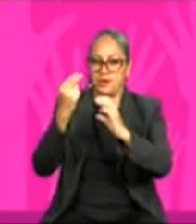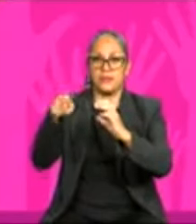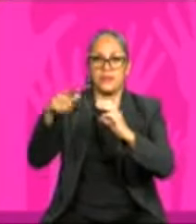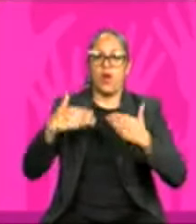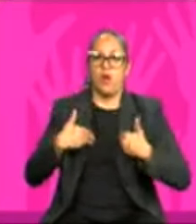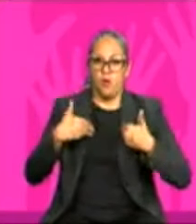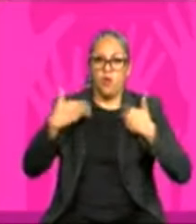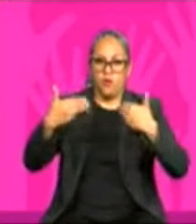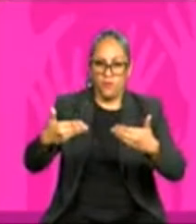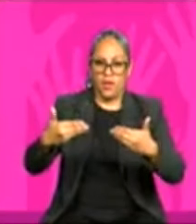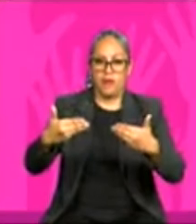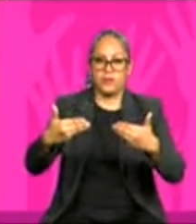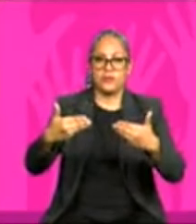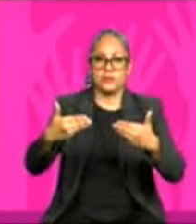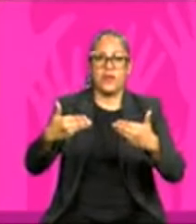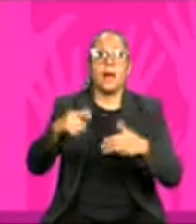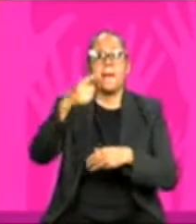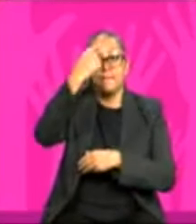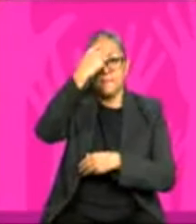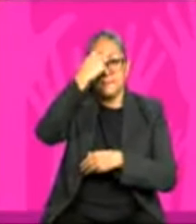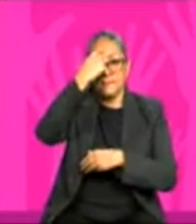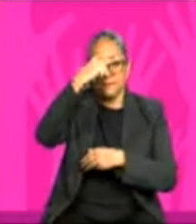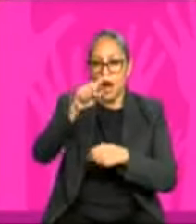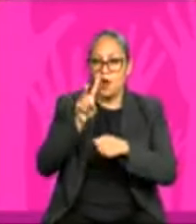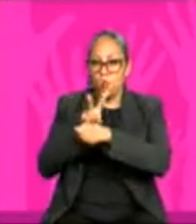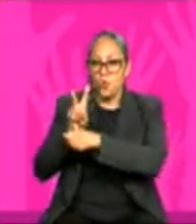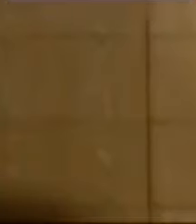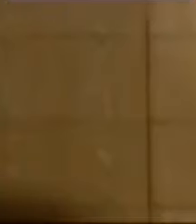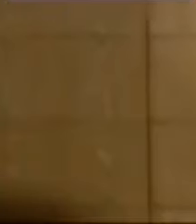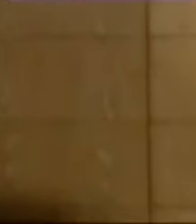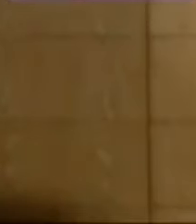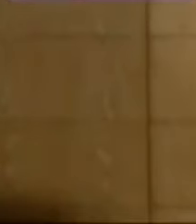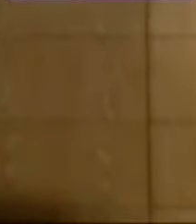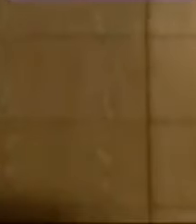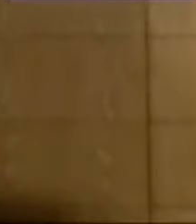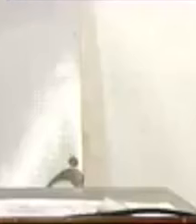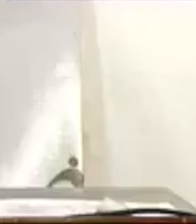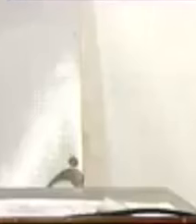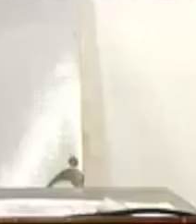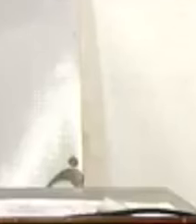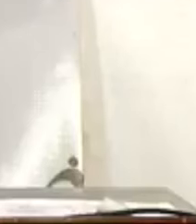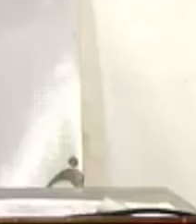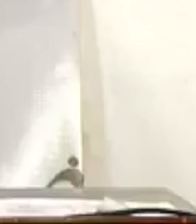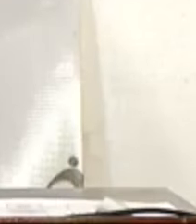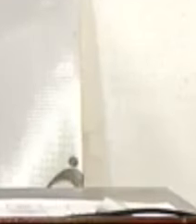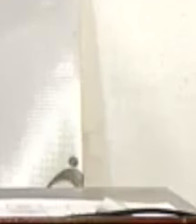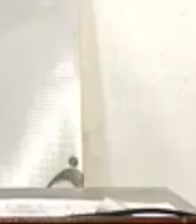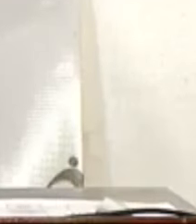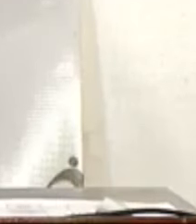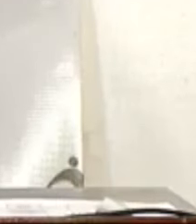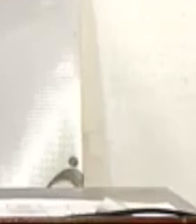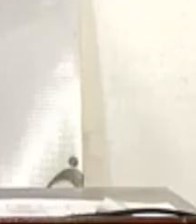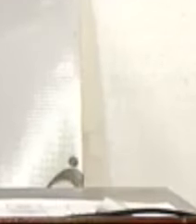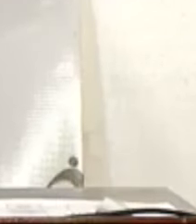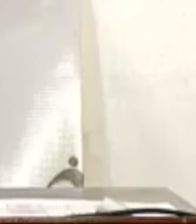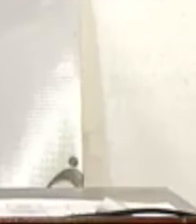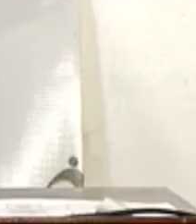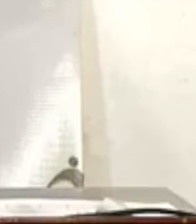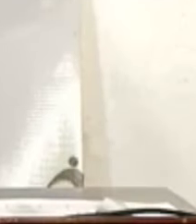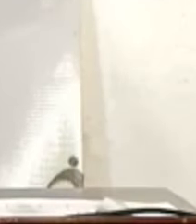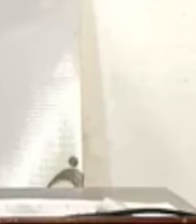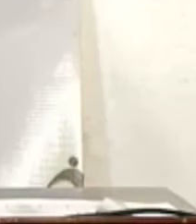policías, además de blindar las entradas de nuestro estado. Es cuento. Gracias, candidata. En esta segunda ronda